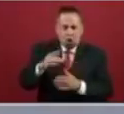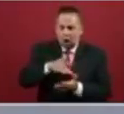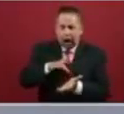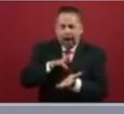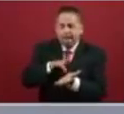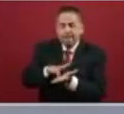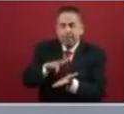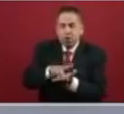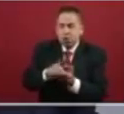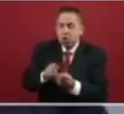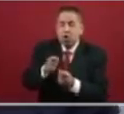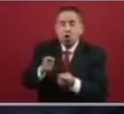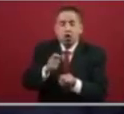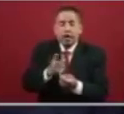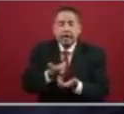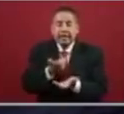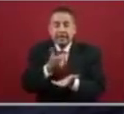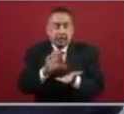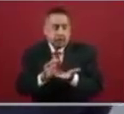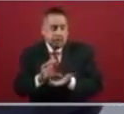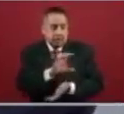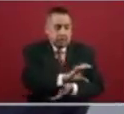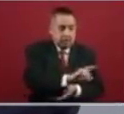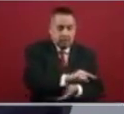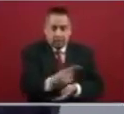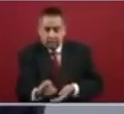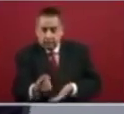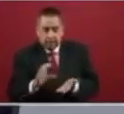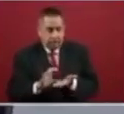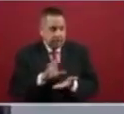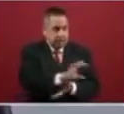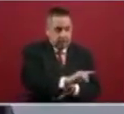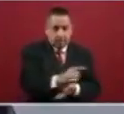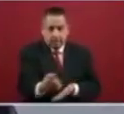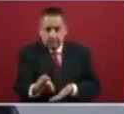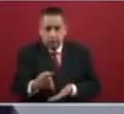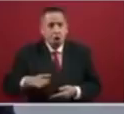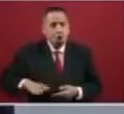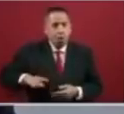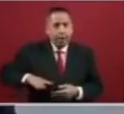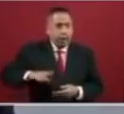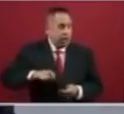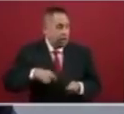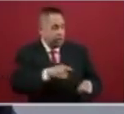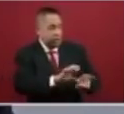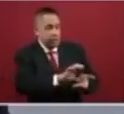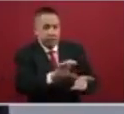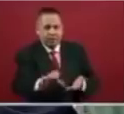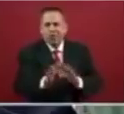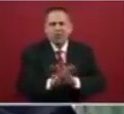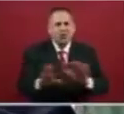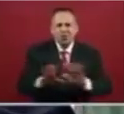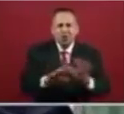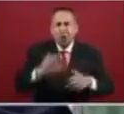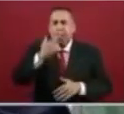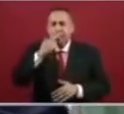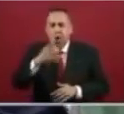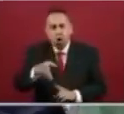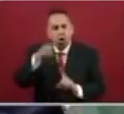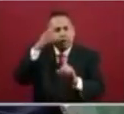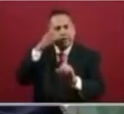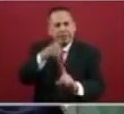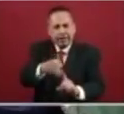través de los gobiernos, entregue el apoyo de manera directa